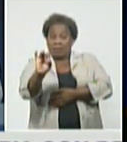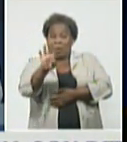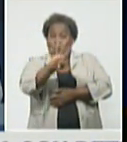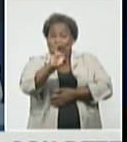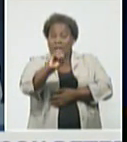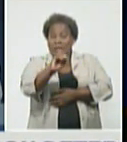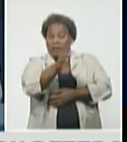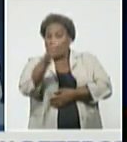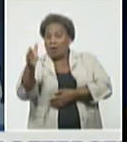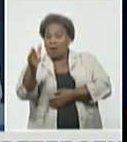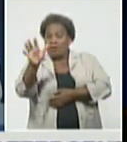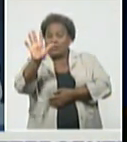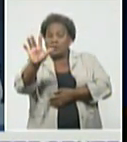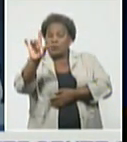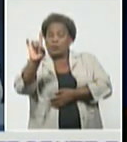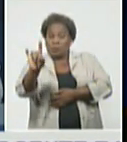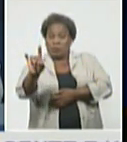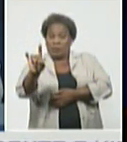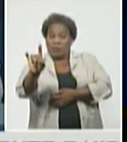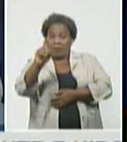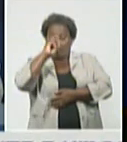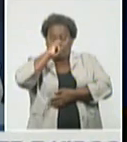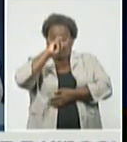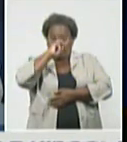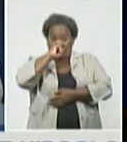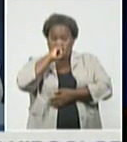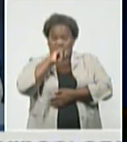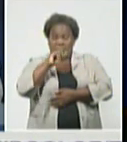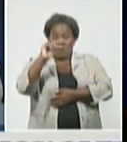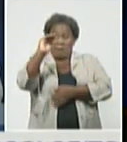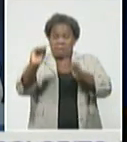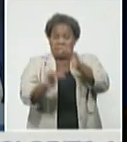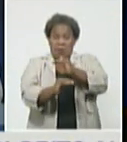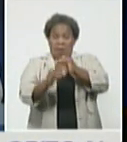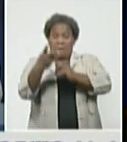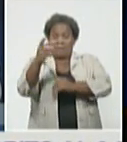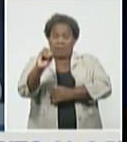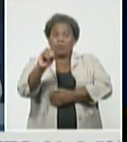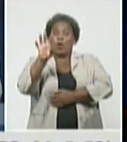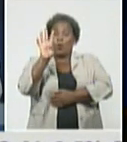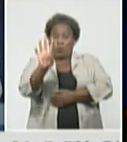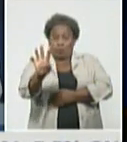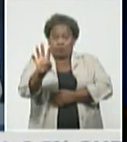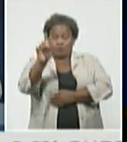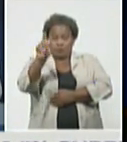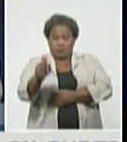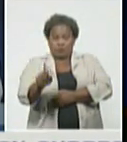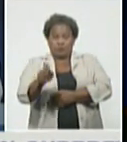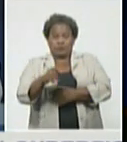40 a 59 años de edad, menores de 20 años, 4 casos,